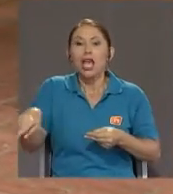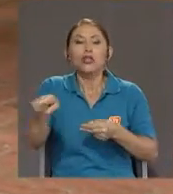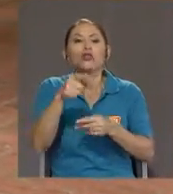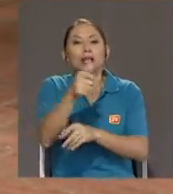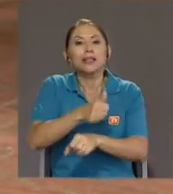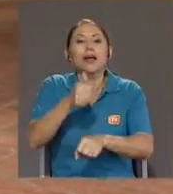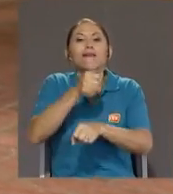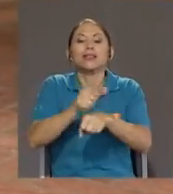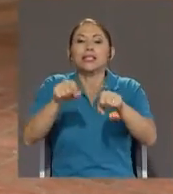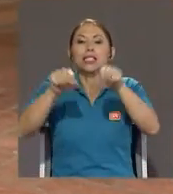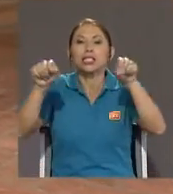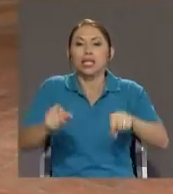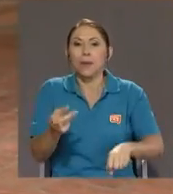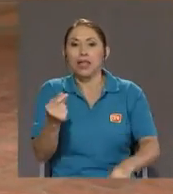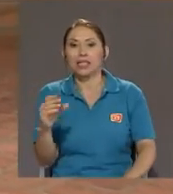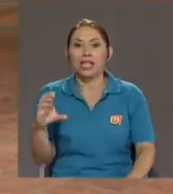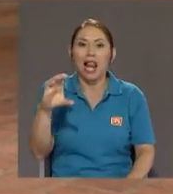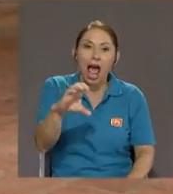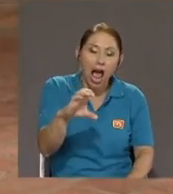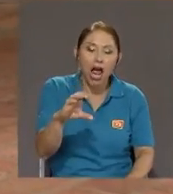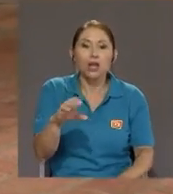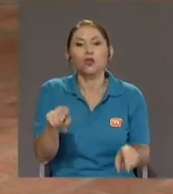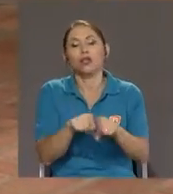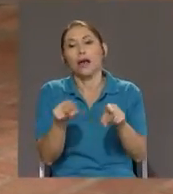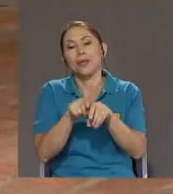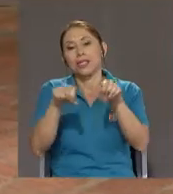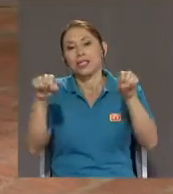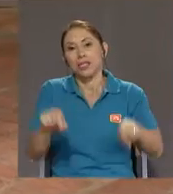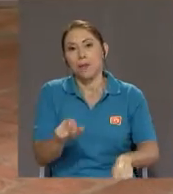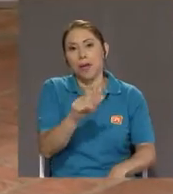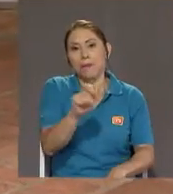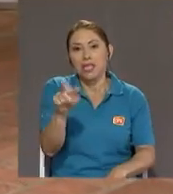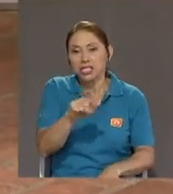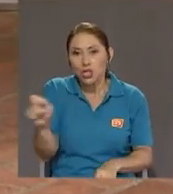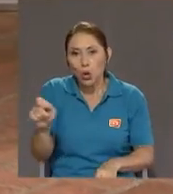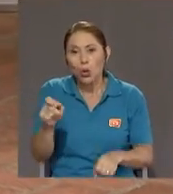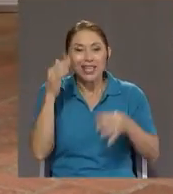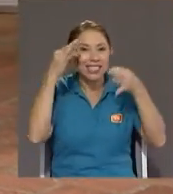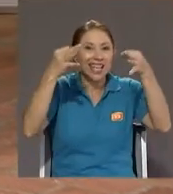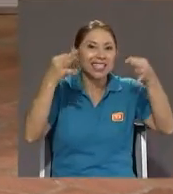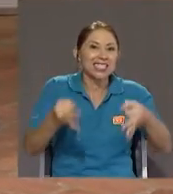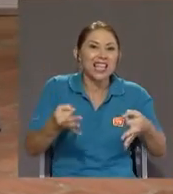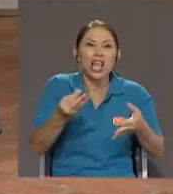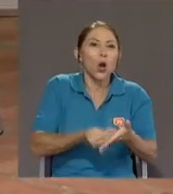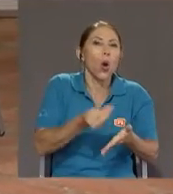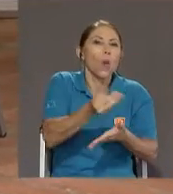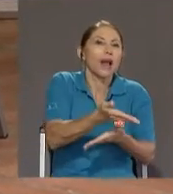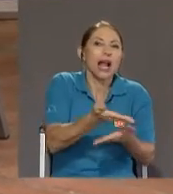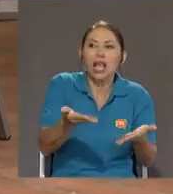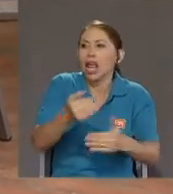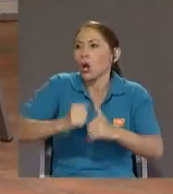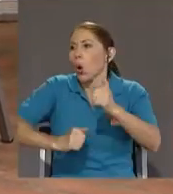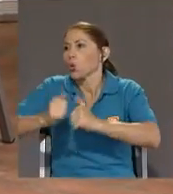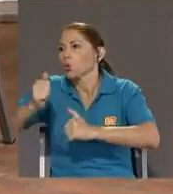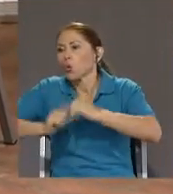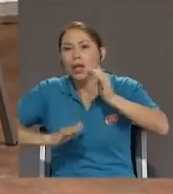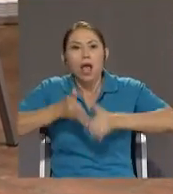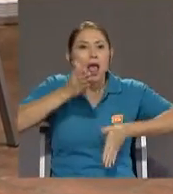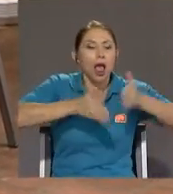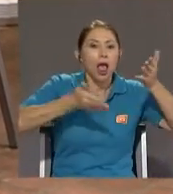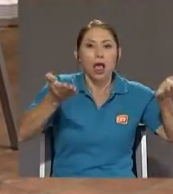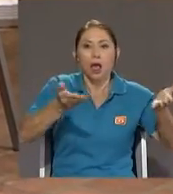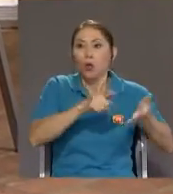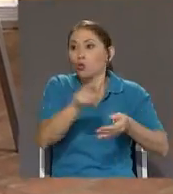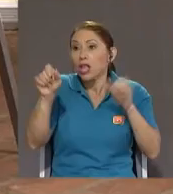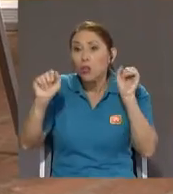salarios, ahí van implícitos los sistemas de pensiones, deciden qué compran, deciden qué edificios construyen y cuáles no, y usted puede ver en todas que están